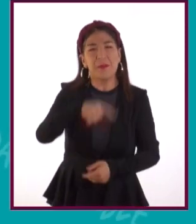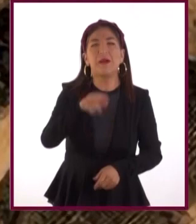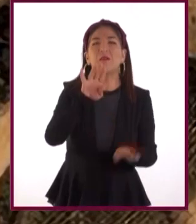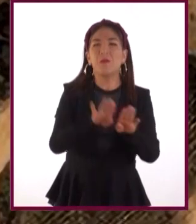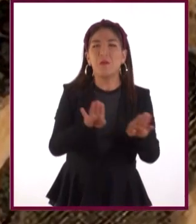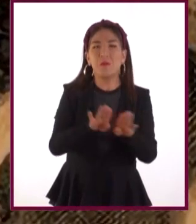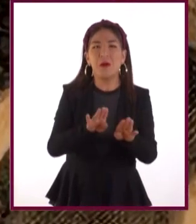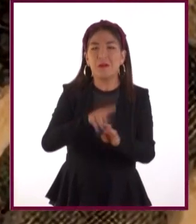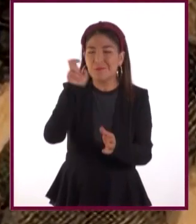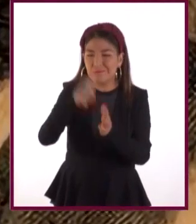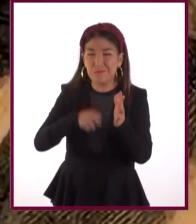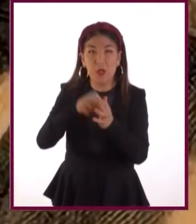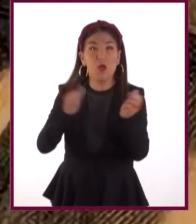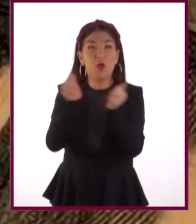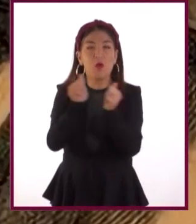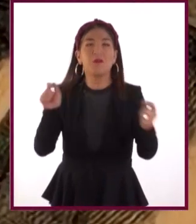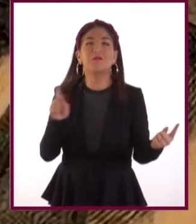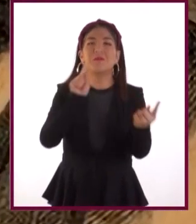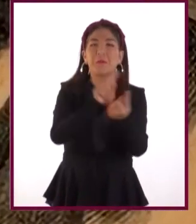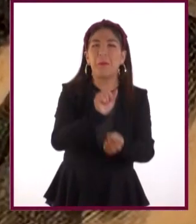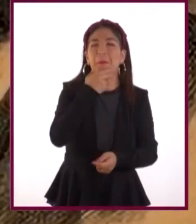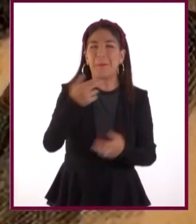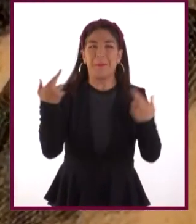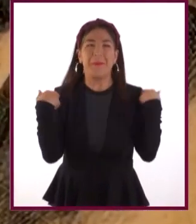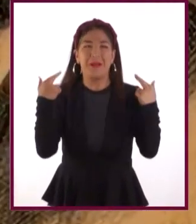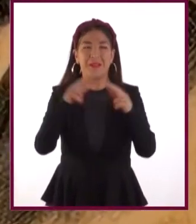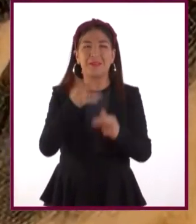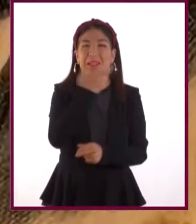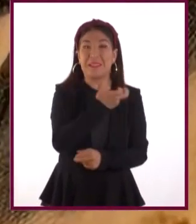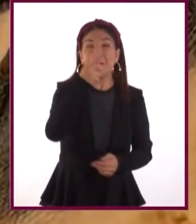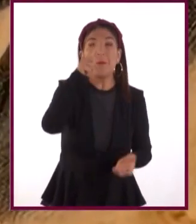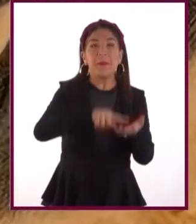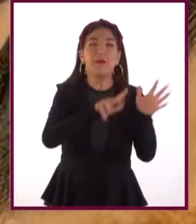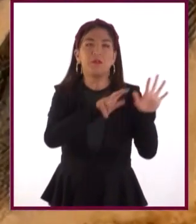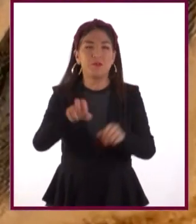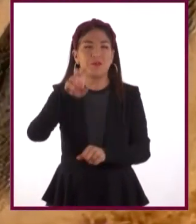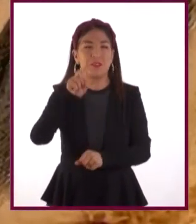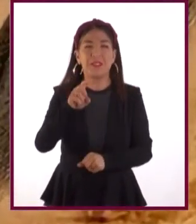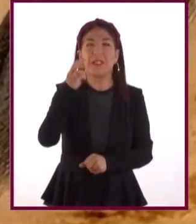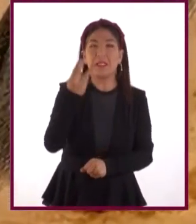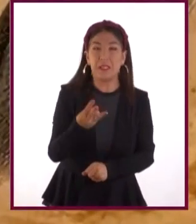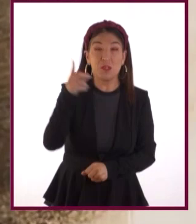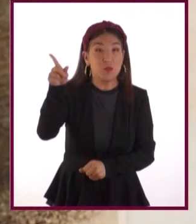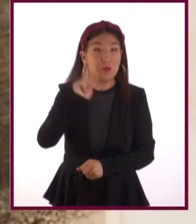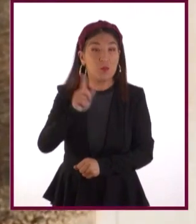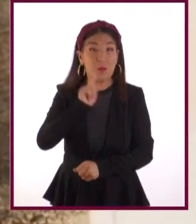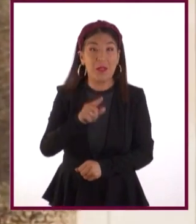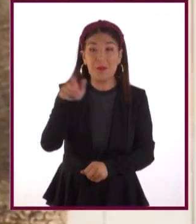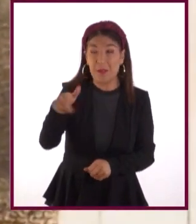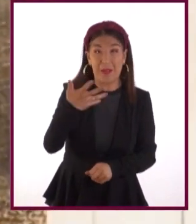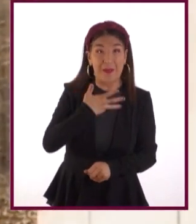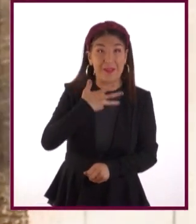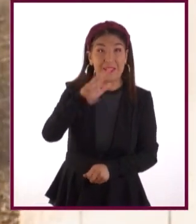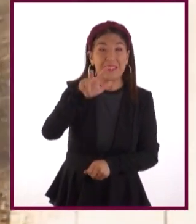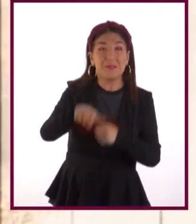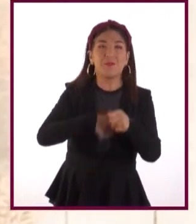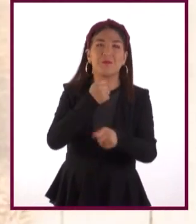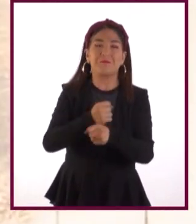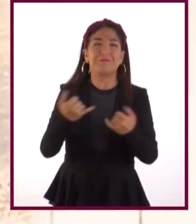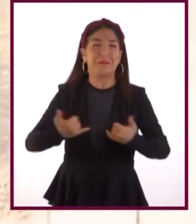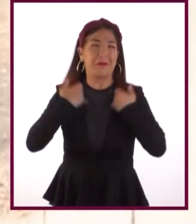Ada, pues fue la responsable de ponerla en contacto con Charles Babbage en 1833, cuando Ada